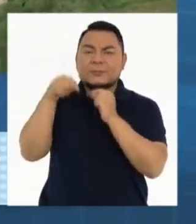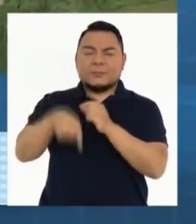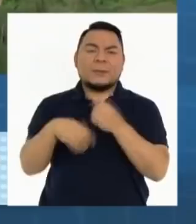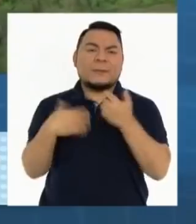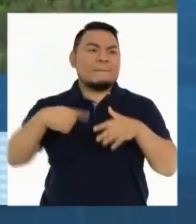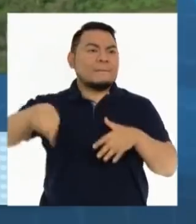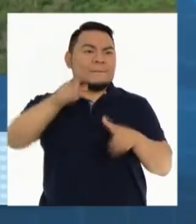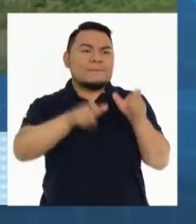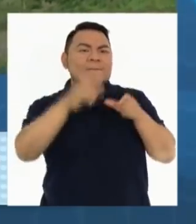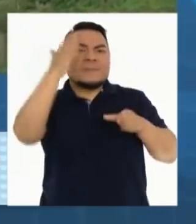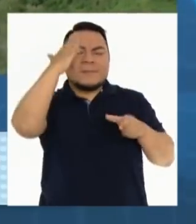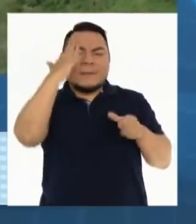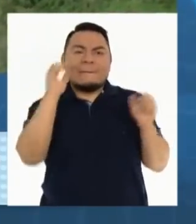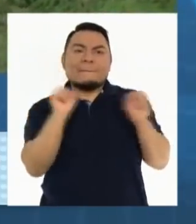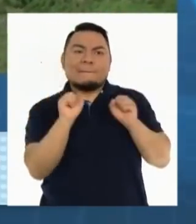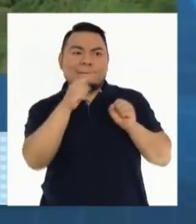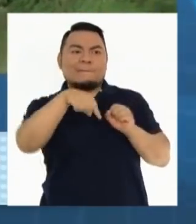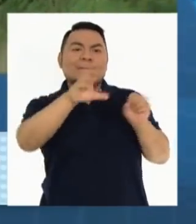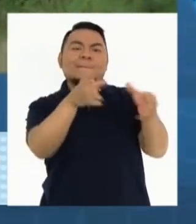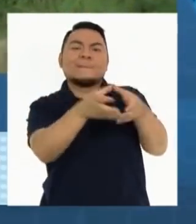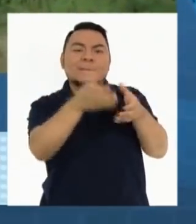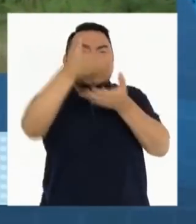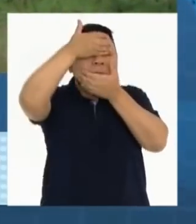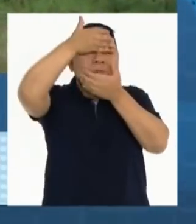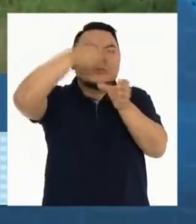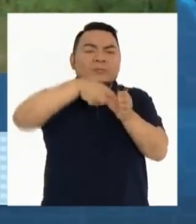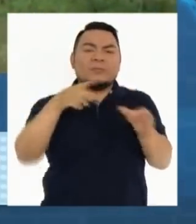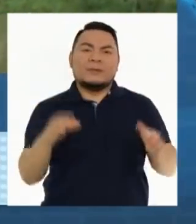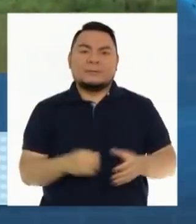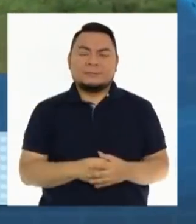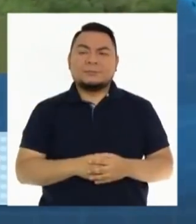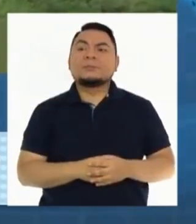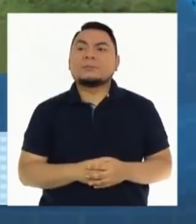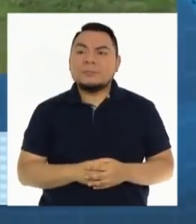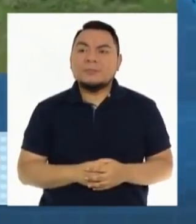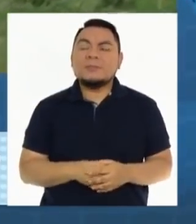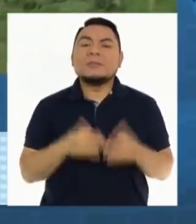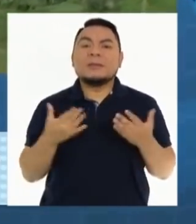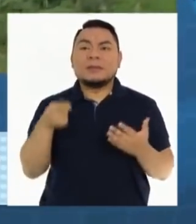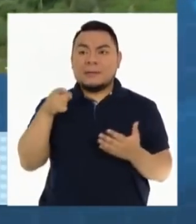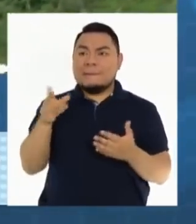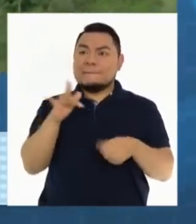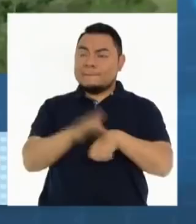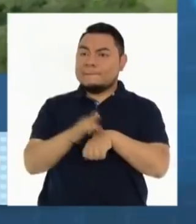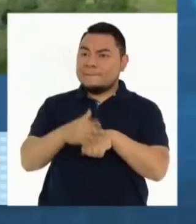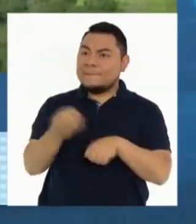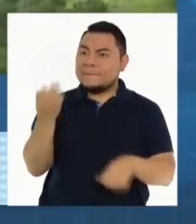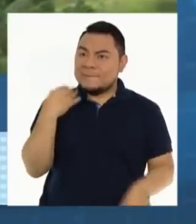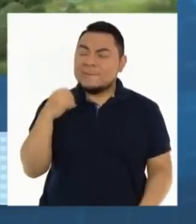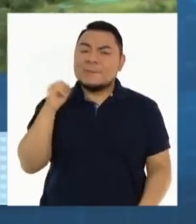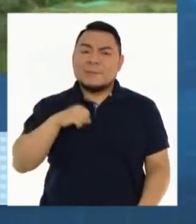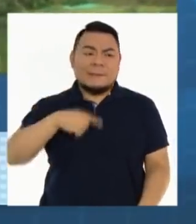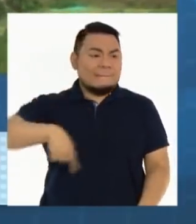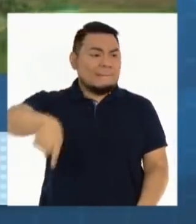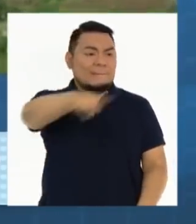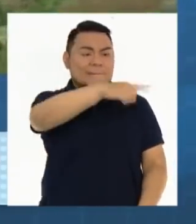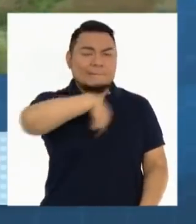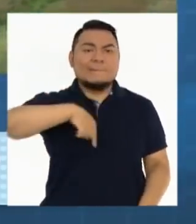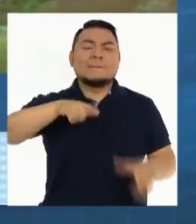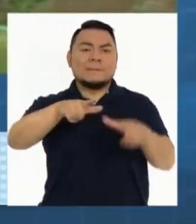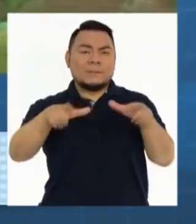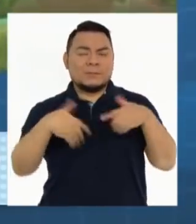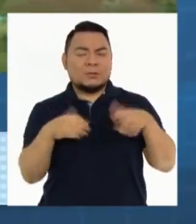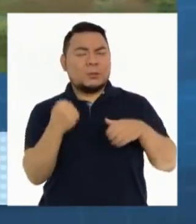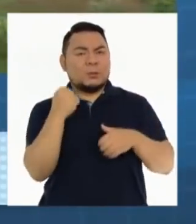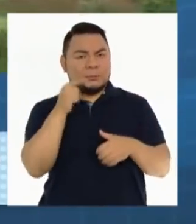fluye en todo ese cuadrilátero que hemos visto, ¿no? Esa es la zona dura que usted explicaba más temprano. Hemos pasado, sí, es una zona antes.